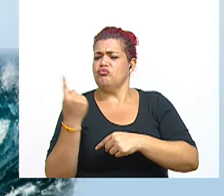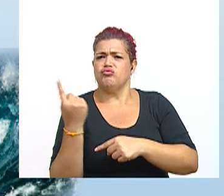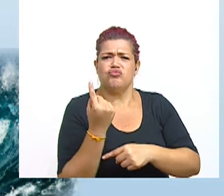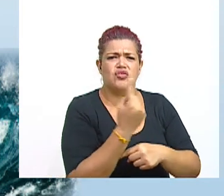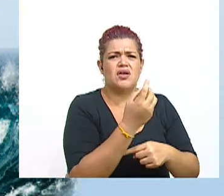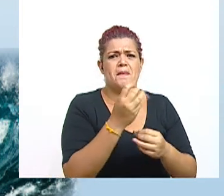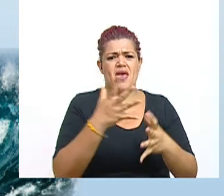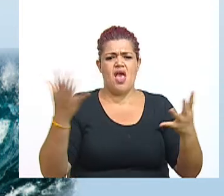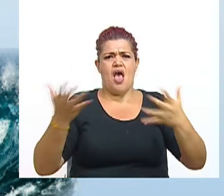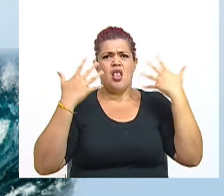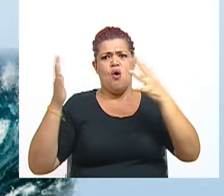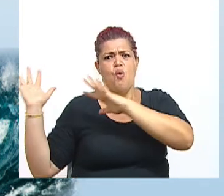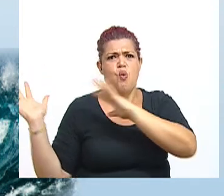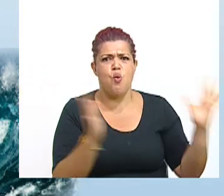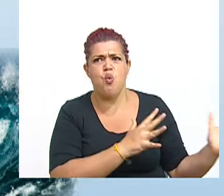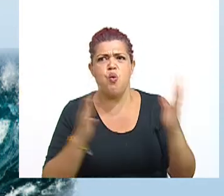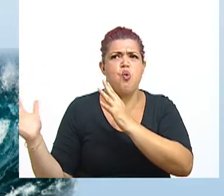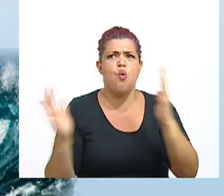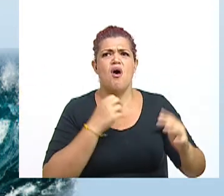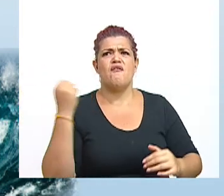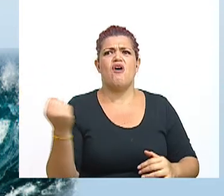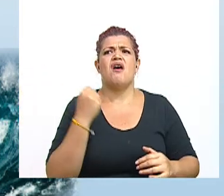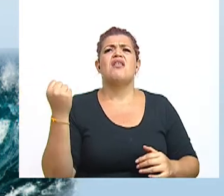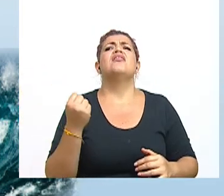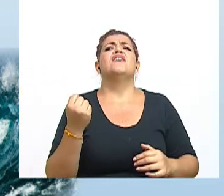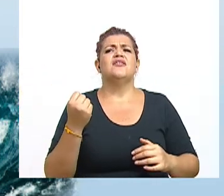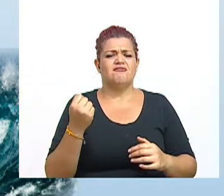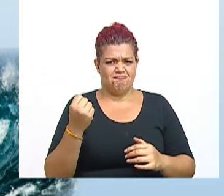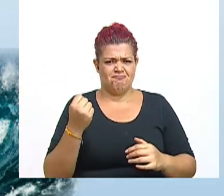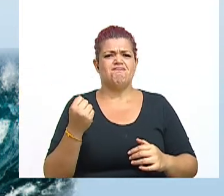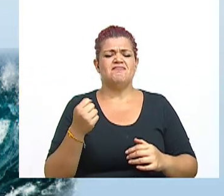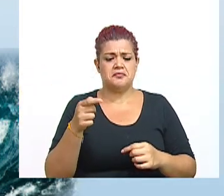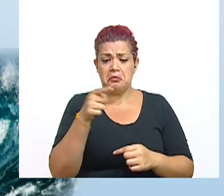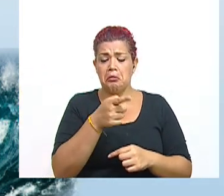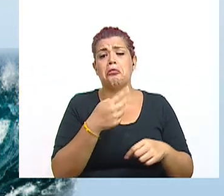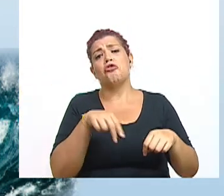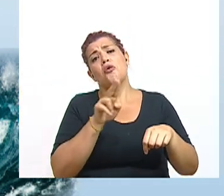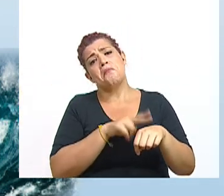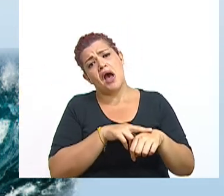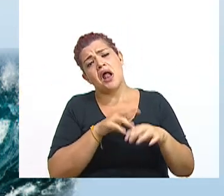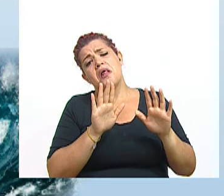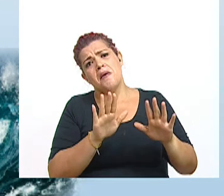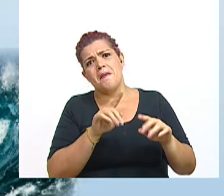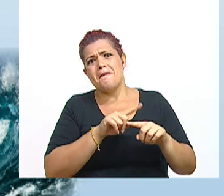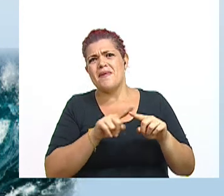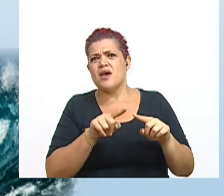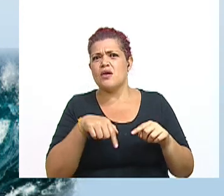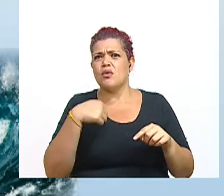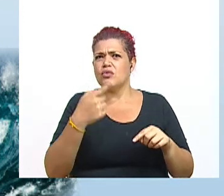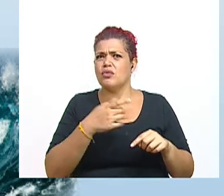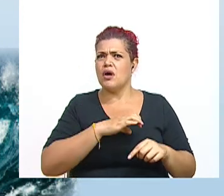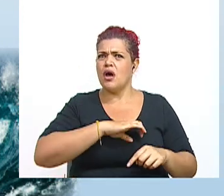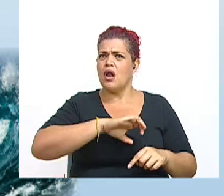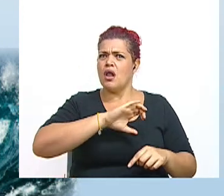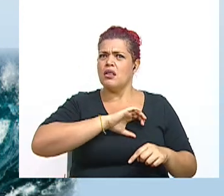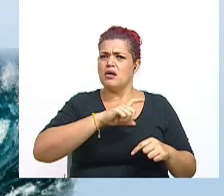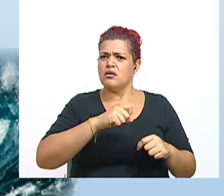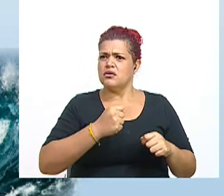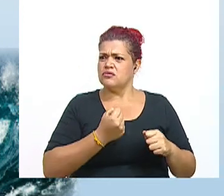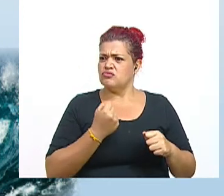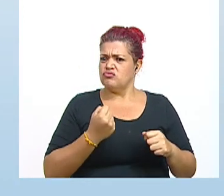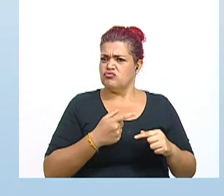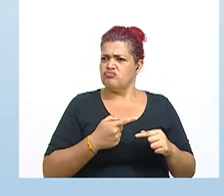estos eventos los hemos percibido, ocurren de manera normal, pero algunos están adquiriendo un carácter extremo y